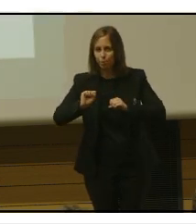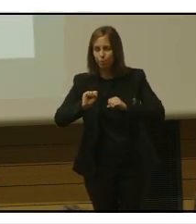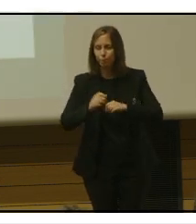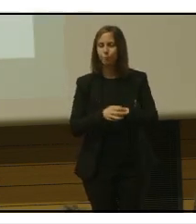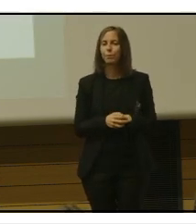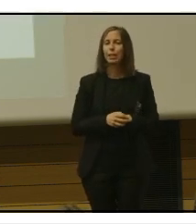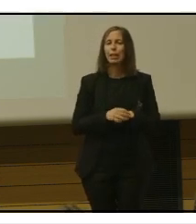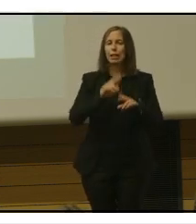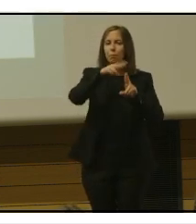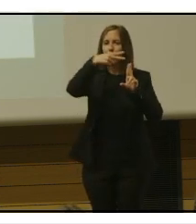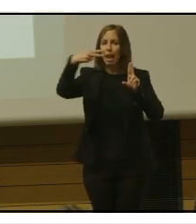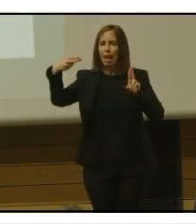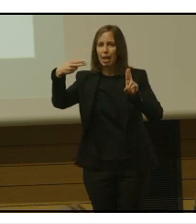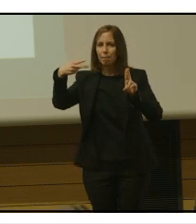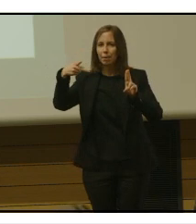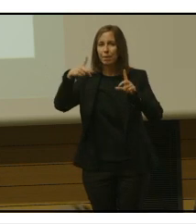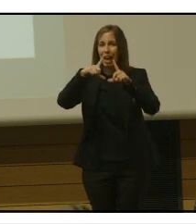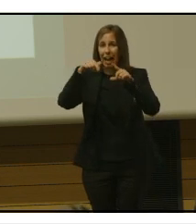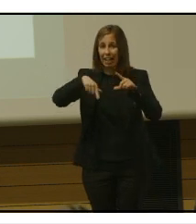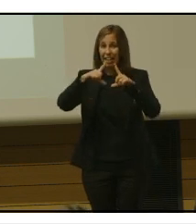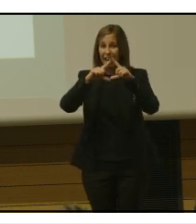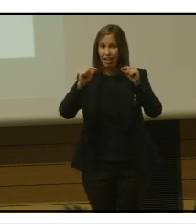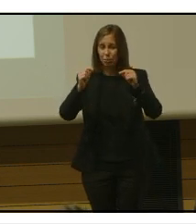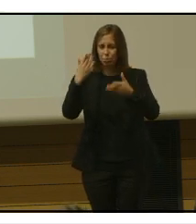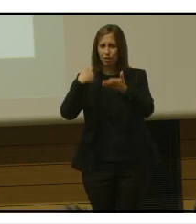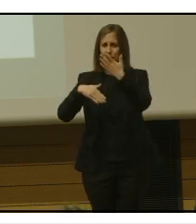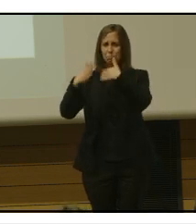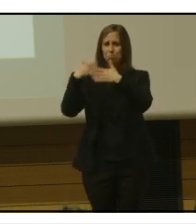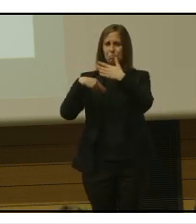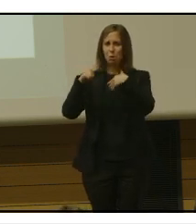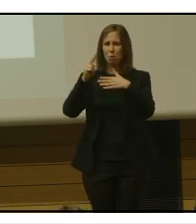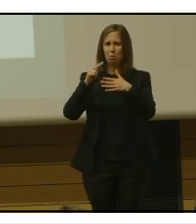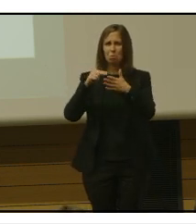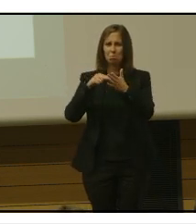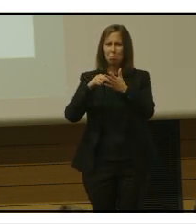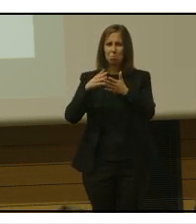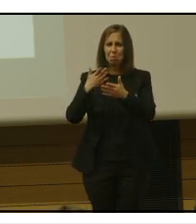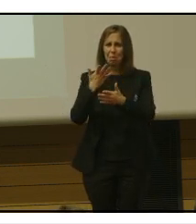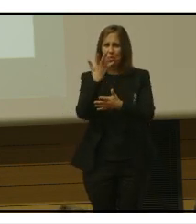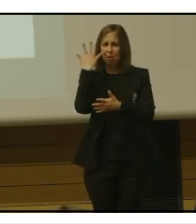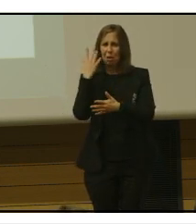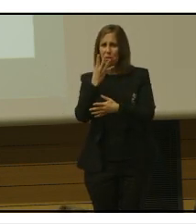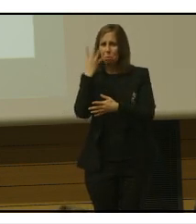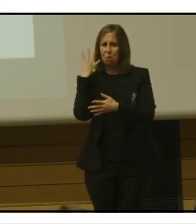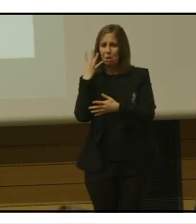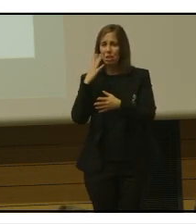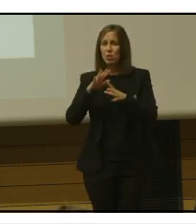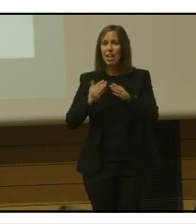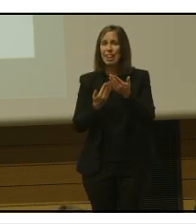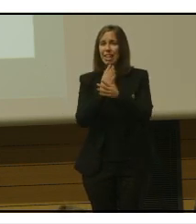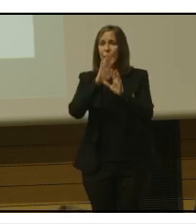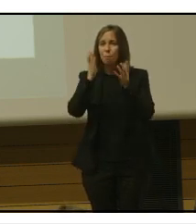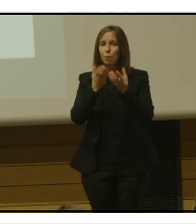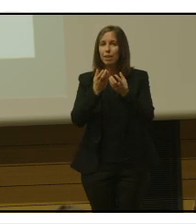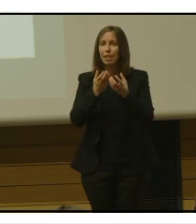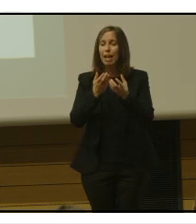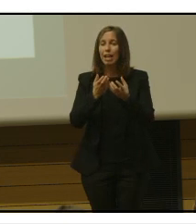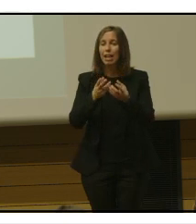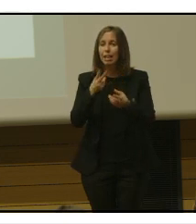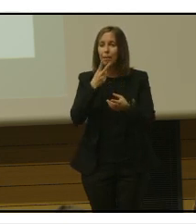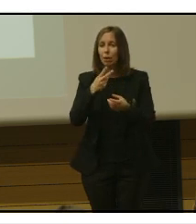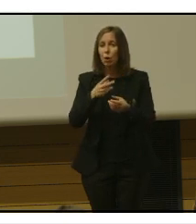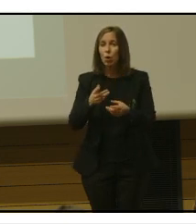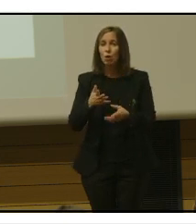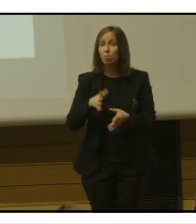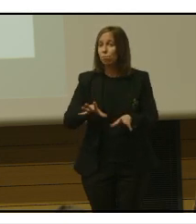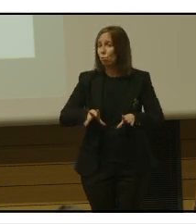el lema en Asturias algún año, pues no sé si fue hace 2, 3, 4, 5 años, del Día Mundial sin Tabaco. No acepto ser fumador pasivo y